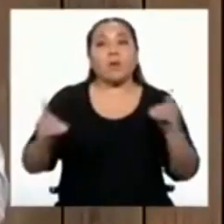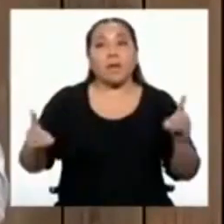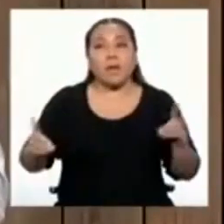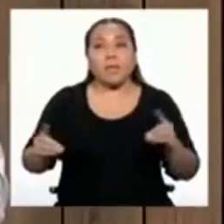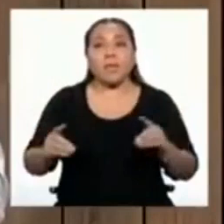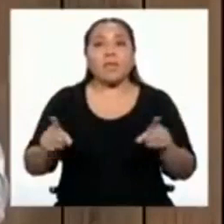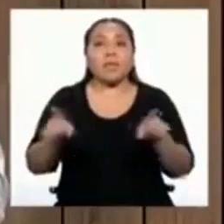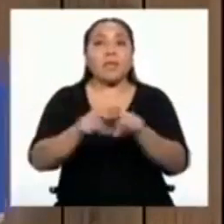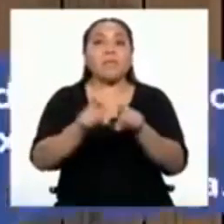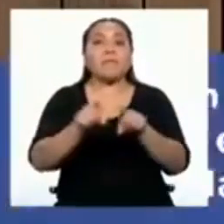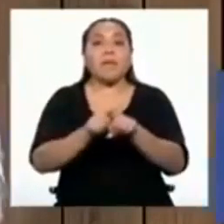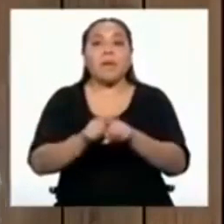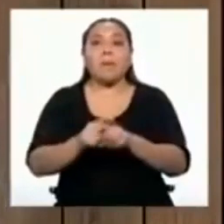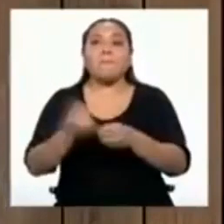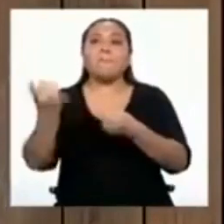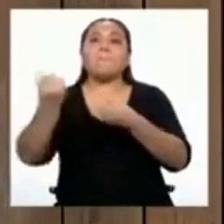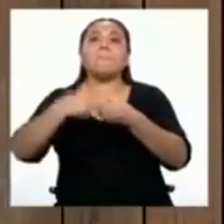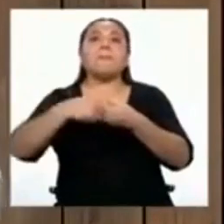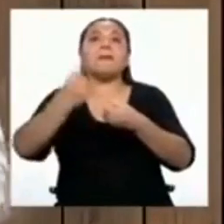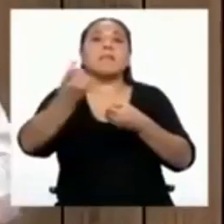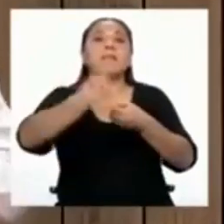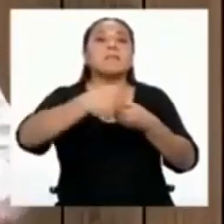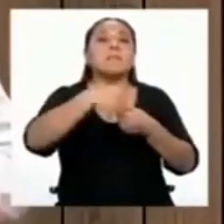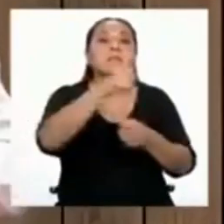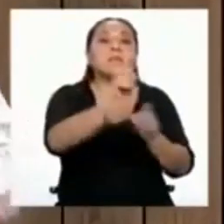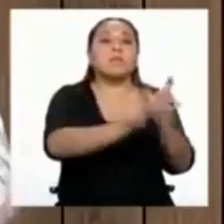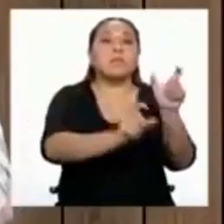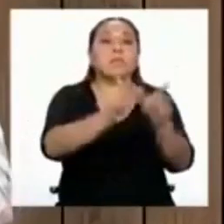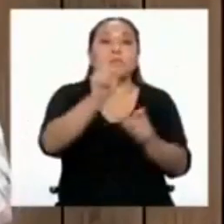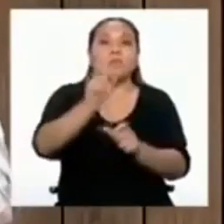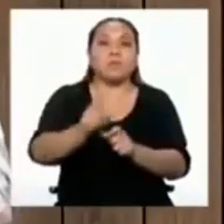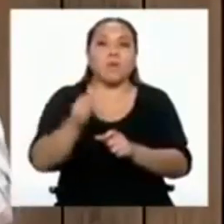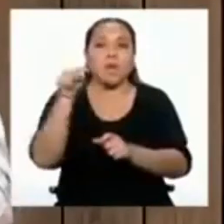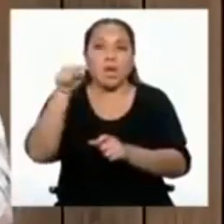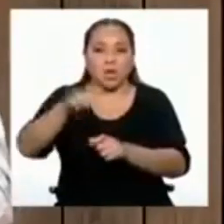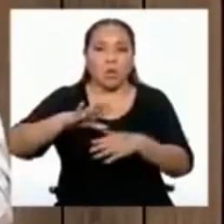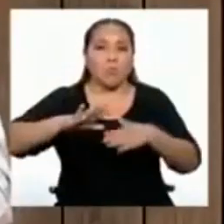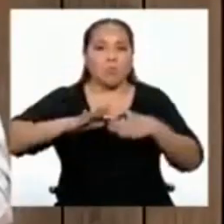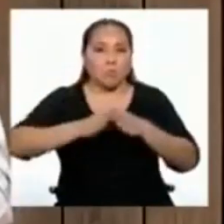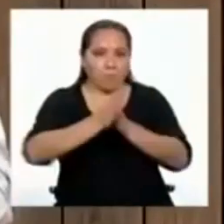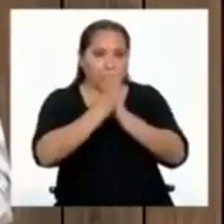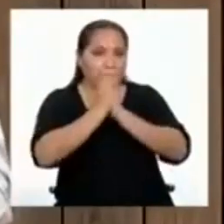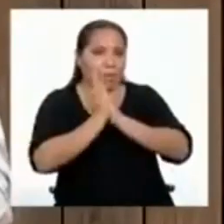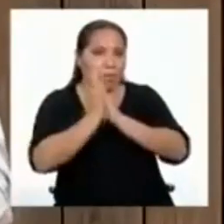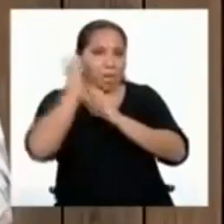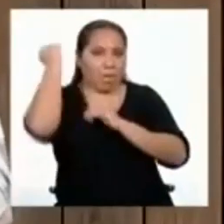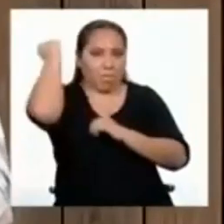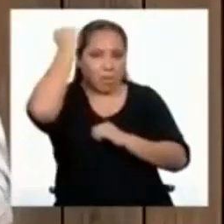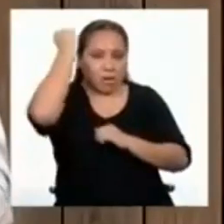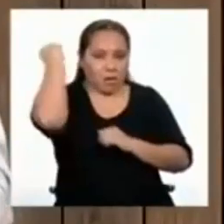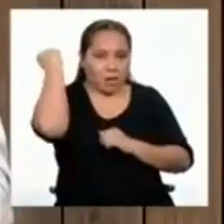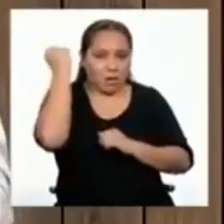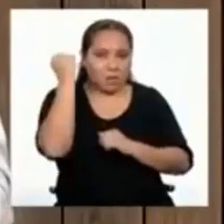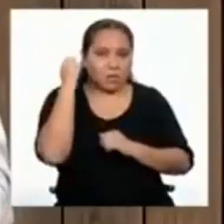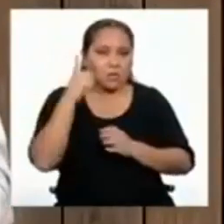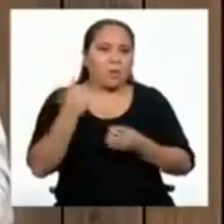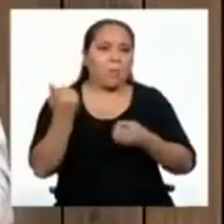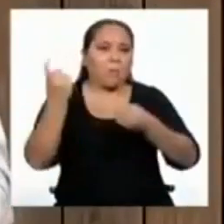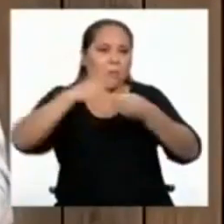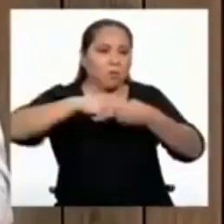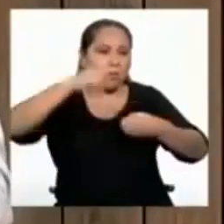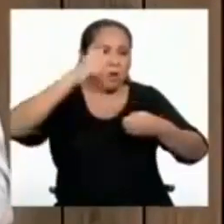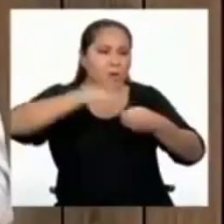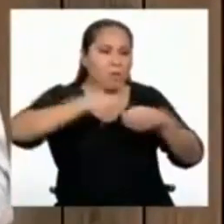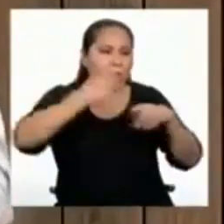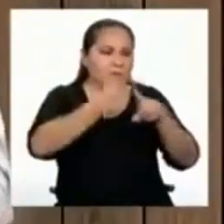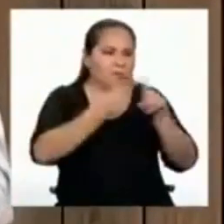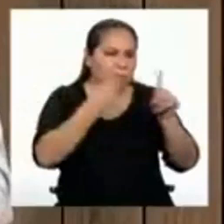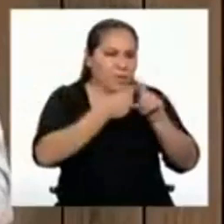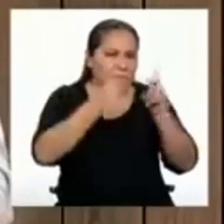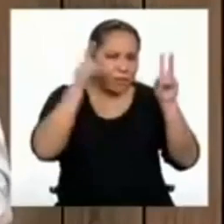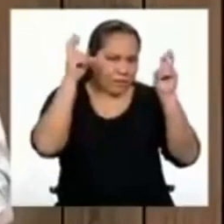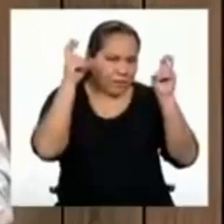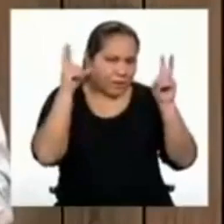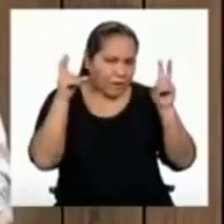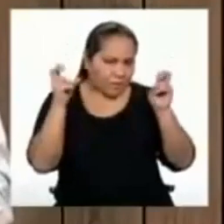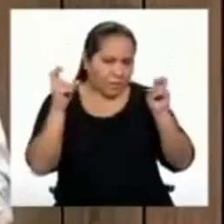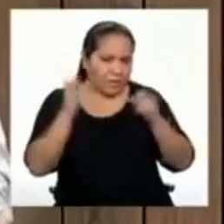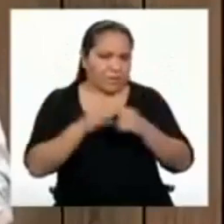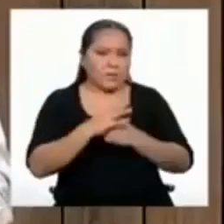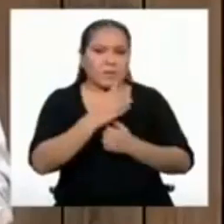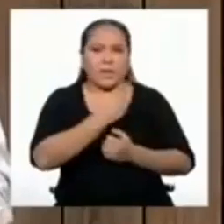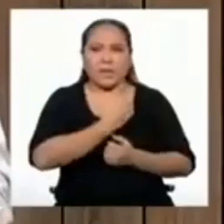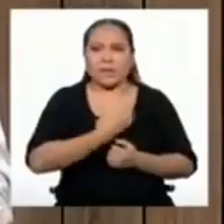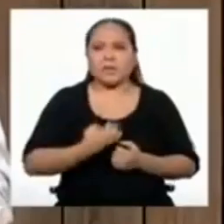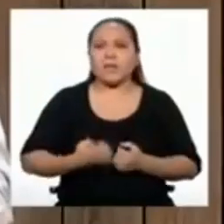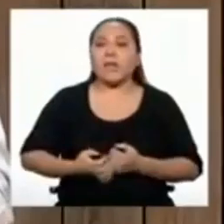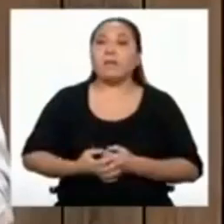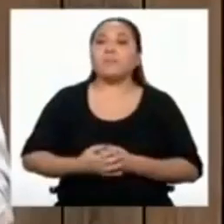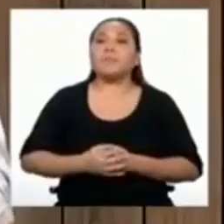de la ciudadanía, que es ejercer sus derechos e involucrarse en asuntos públicos. Otro aspecto